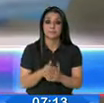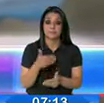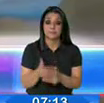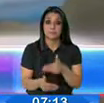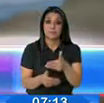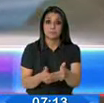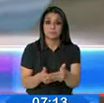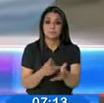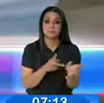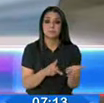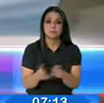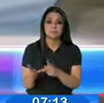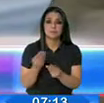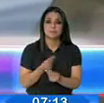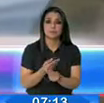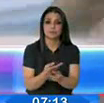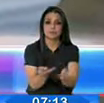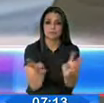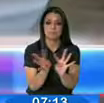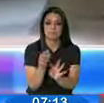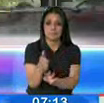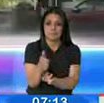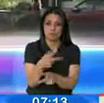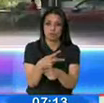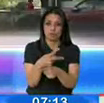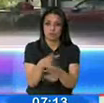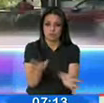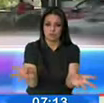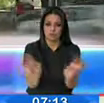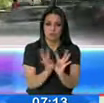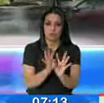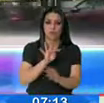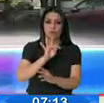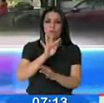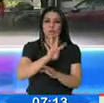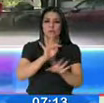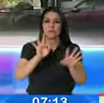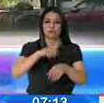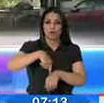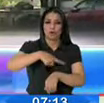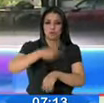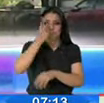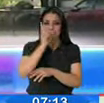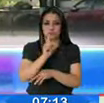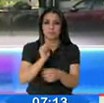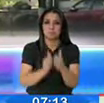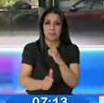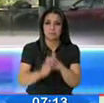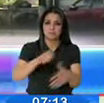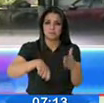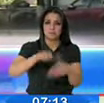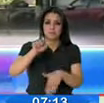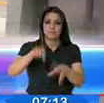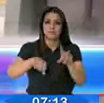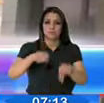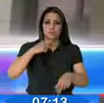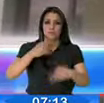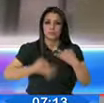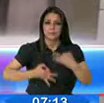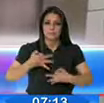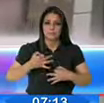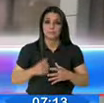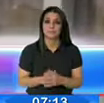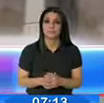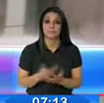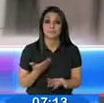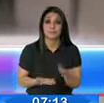deberá preparar el informe para el pleno del organismo, que tendrá 48 horas para decidir si da paso o no al juicio. En el caso de